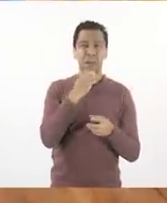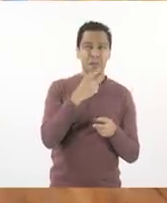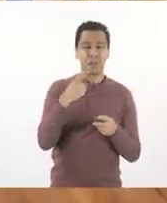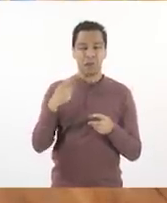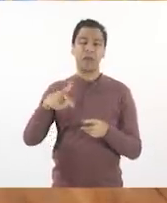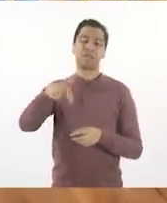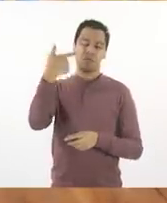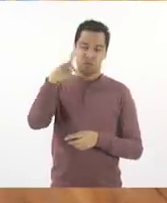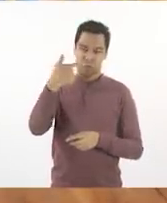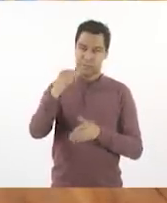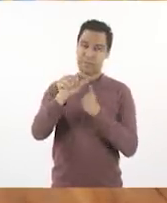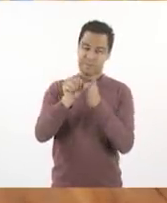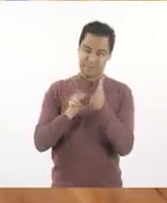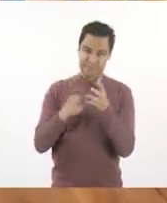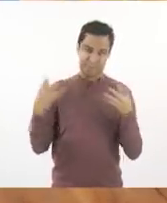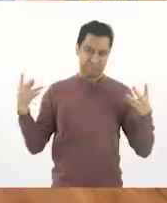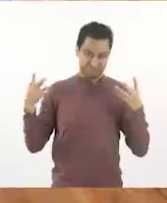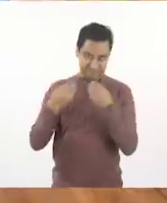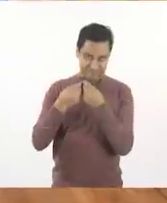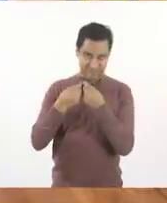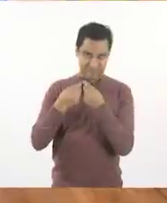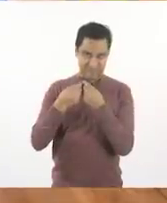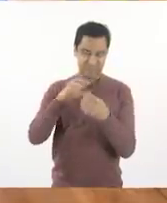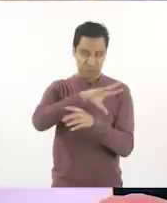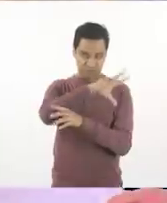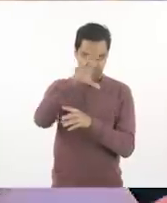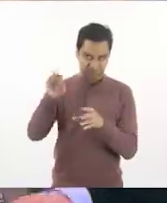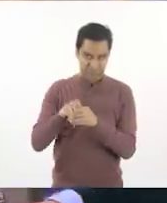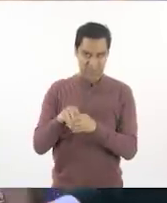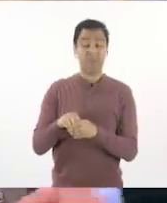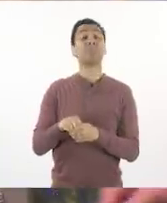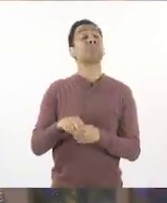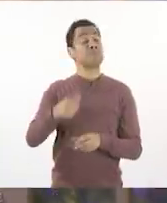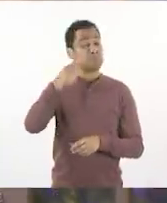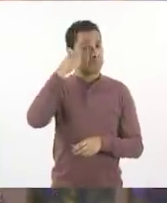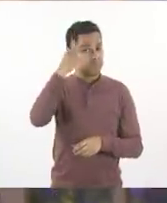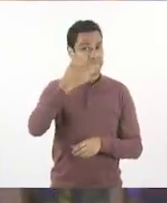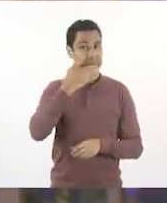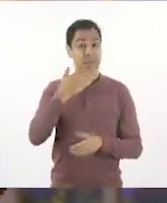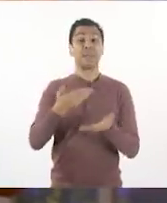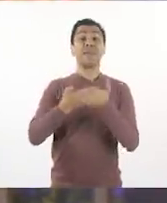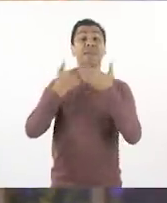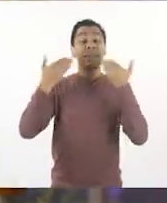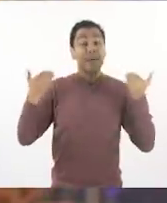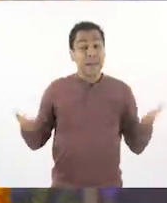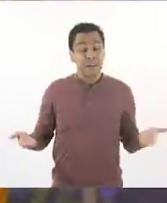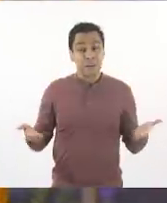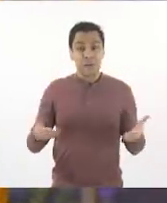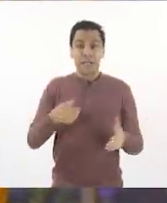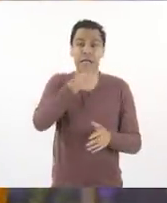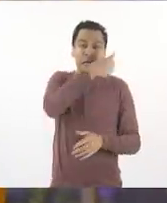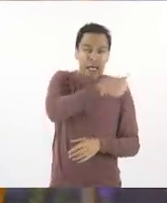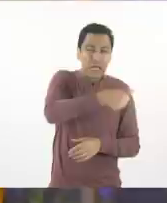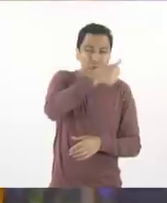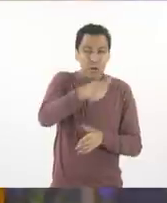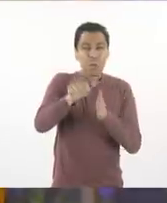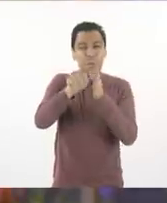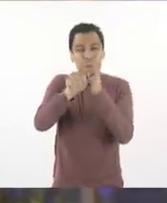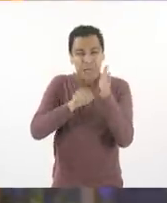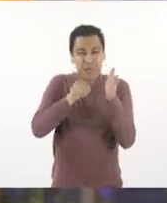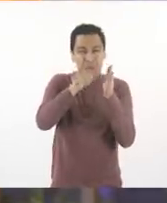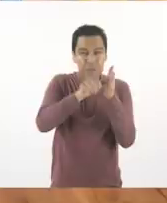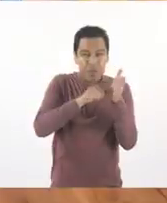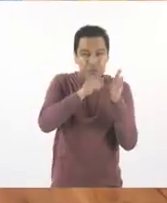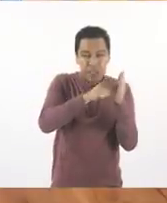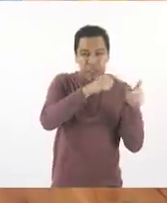12 meses. Muy bien, 12 meses, Eric. Ahora vamos entonces a ver que cada uno de estos meses